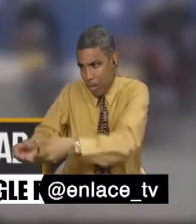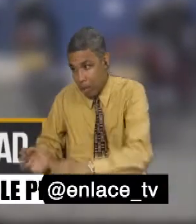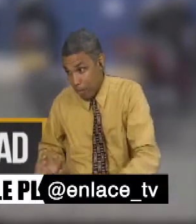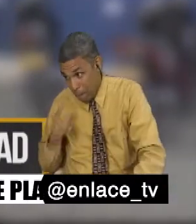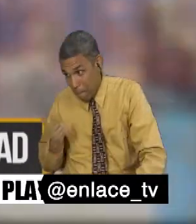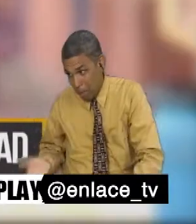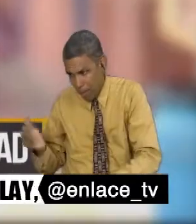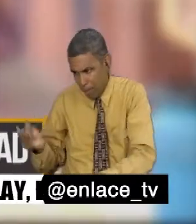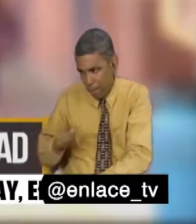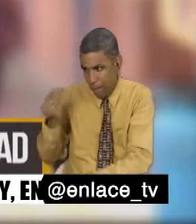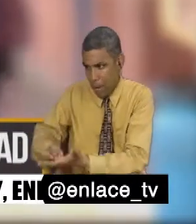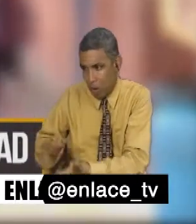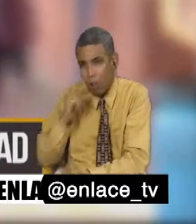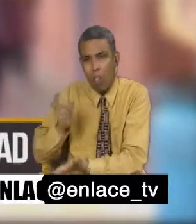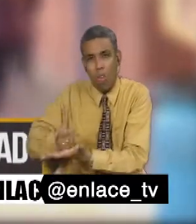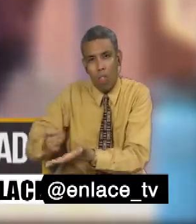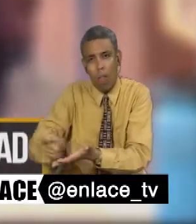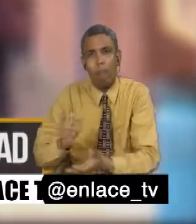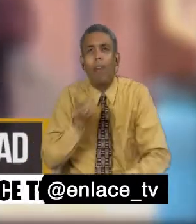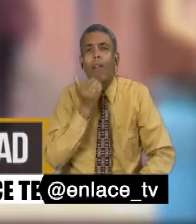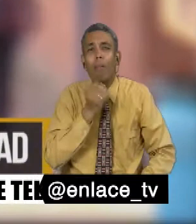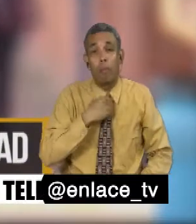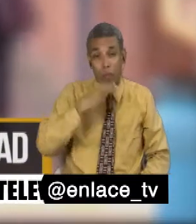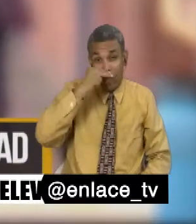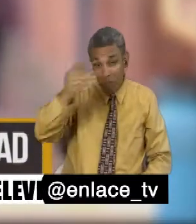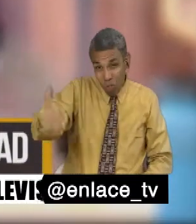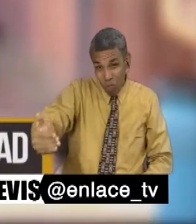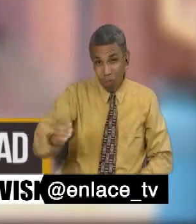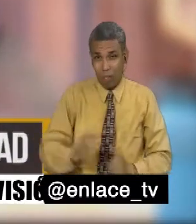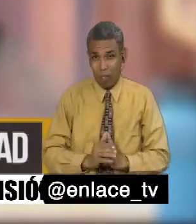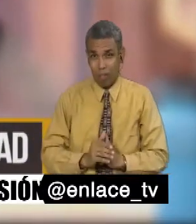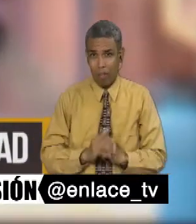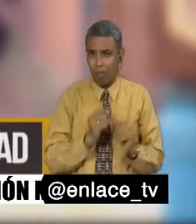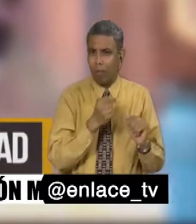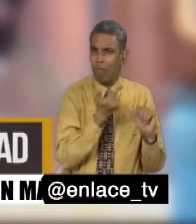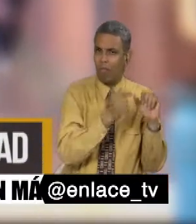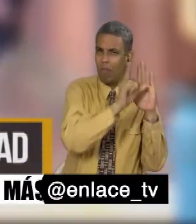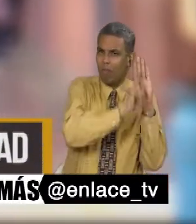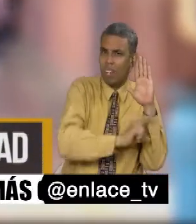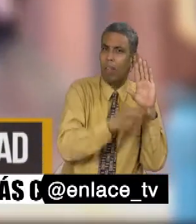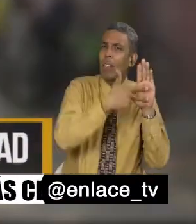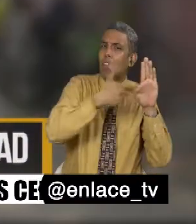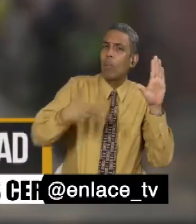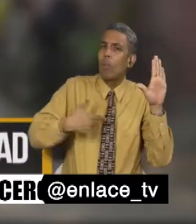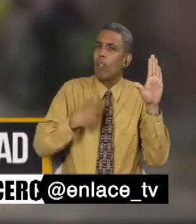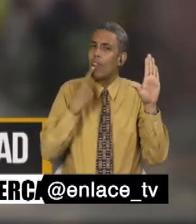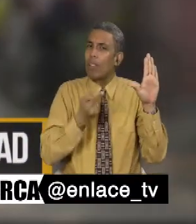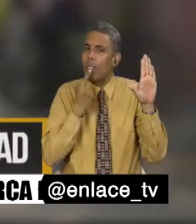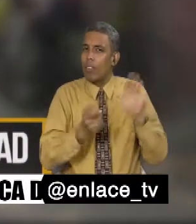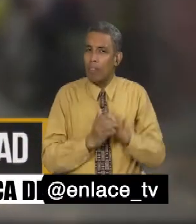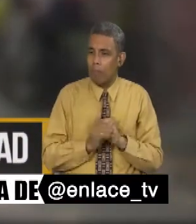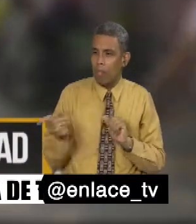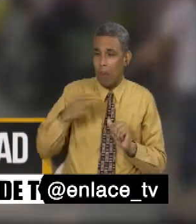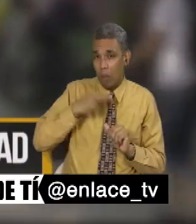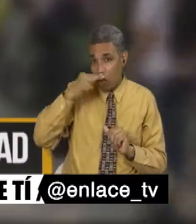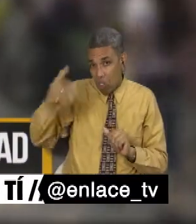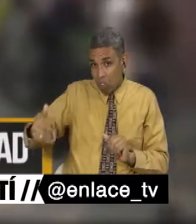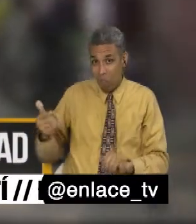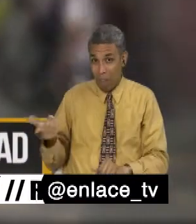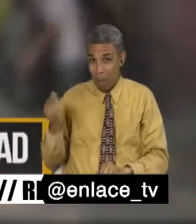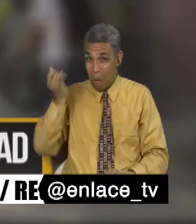judicialmente, es menor, ¿ya? Para ese menor de edad, que para un adulto como